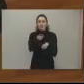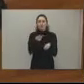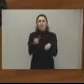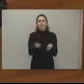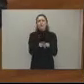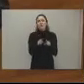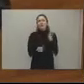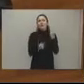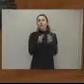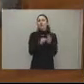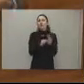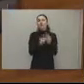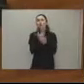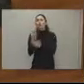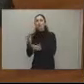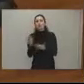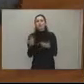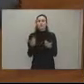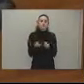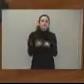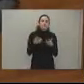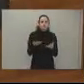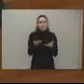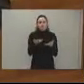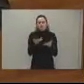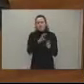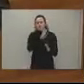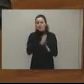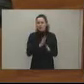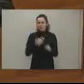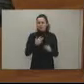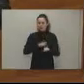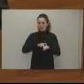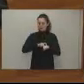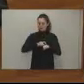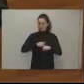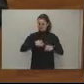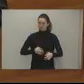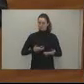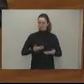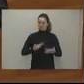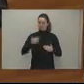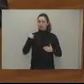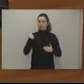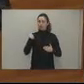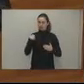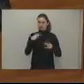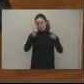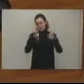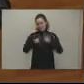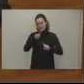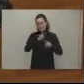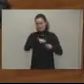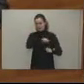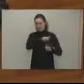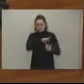un tipo de, bueno, duro, digno de los tiempos del cólera. Pero, sin embargo, aquí